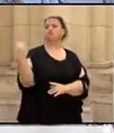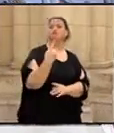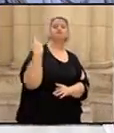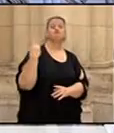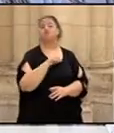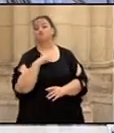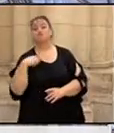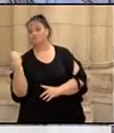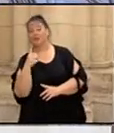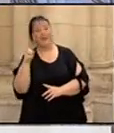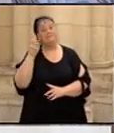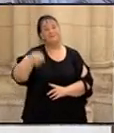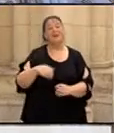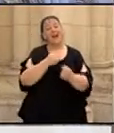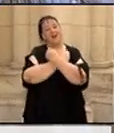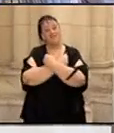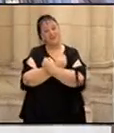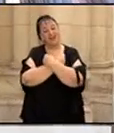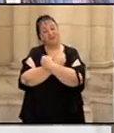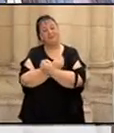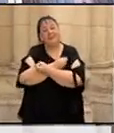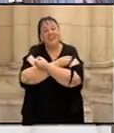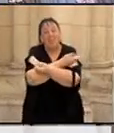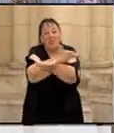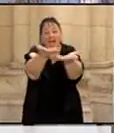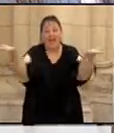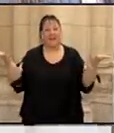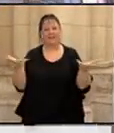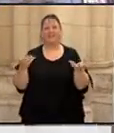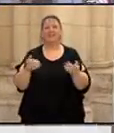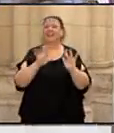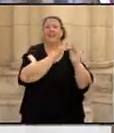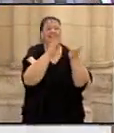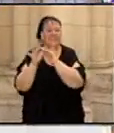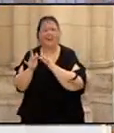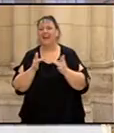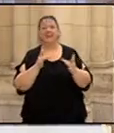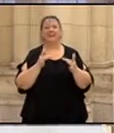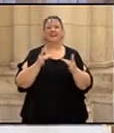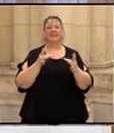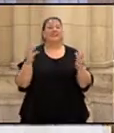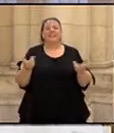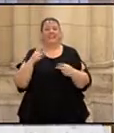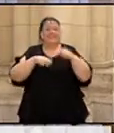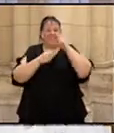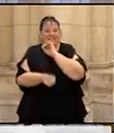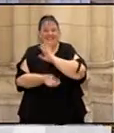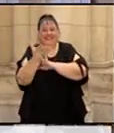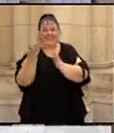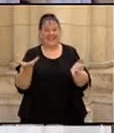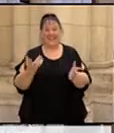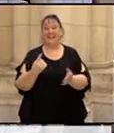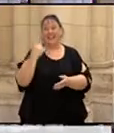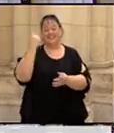es un Dios que es amor, un amor que se da, que se relaciona y que se unifica. El